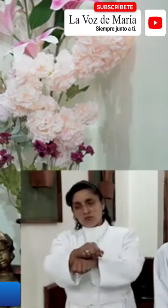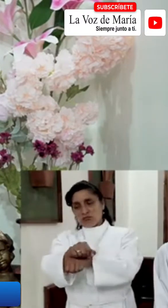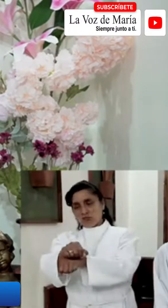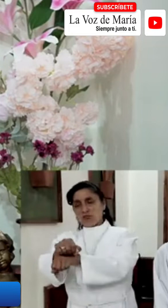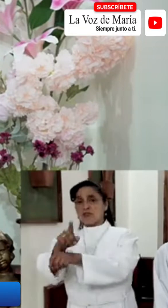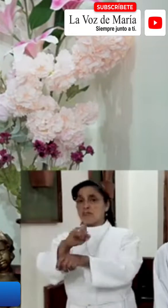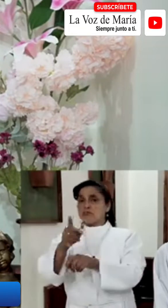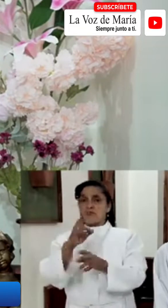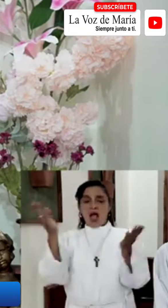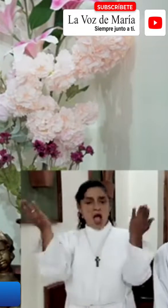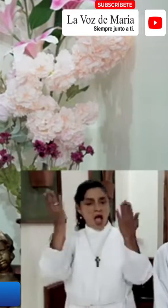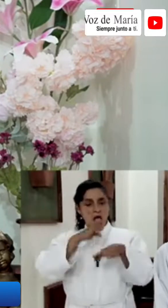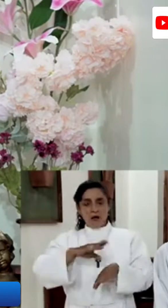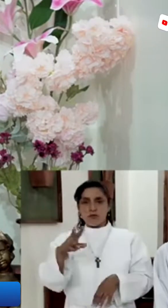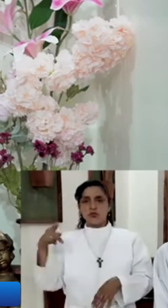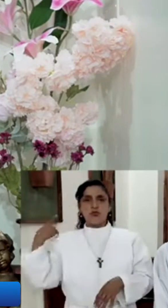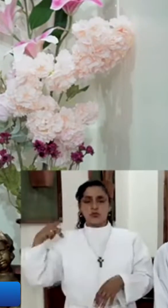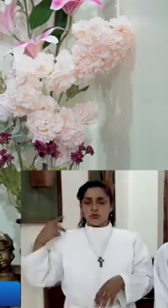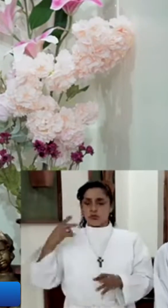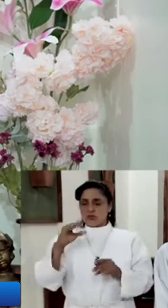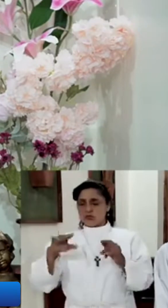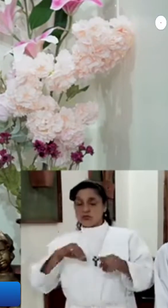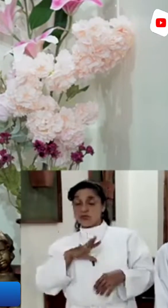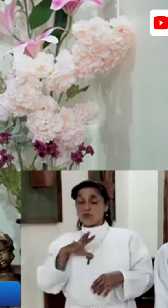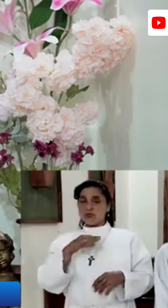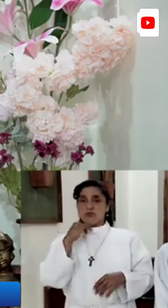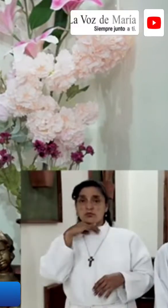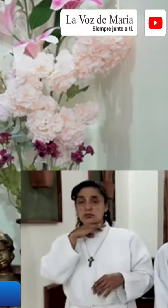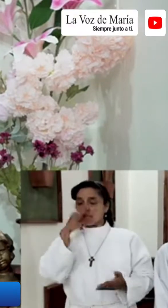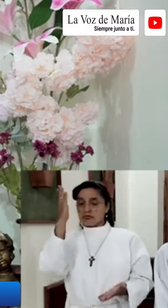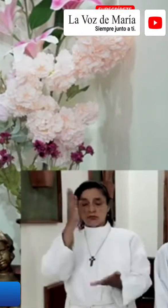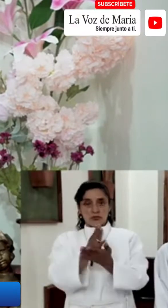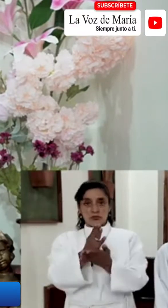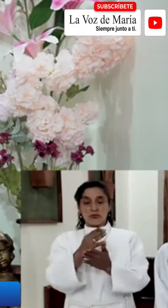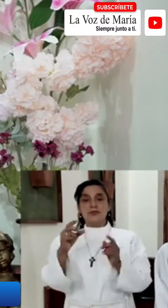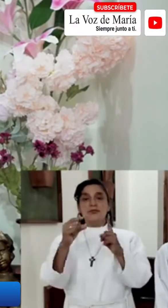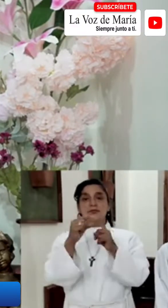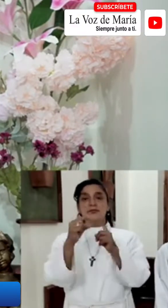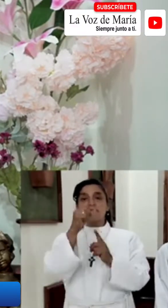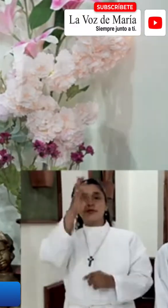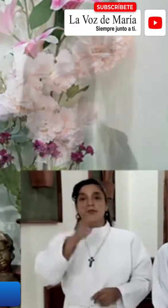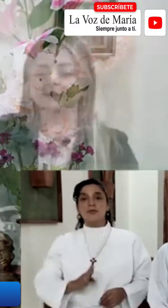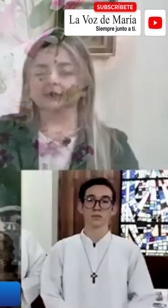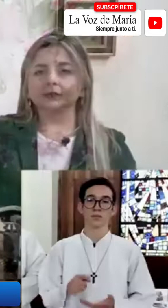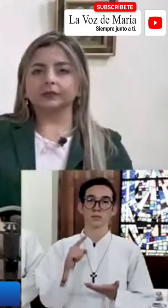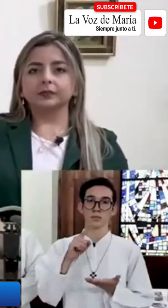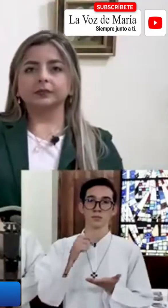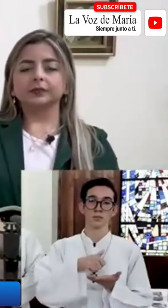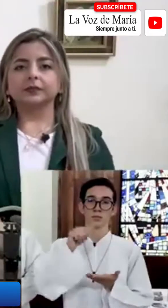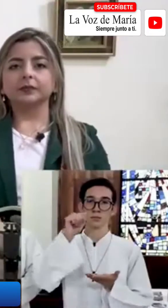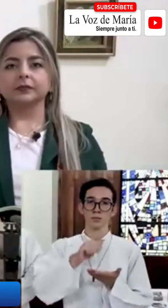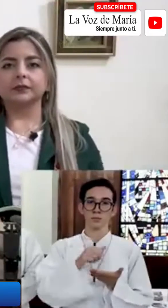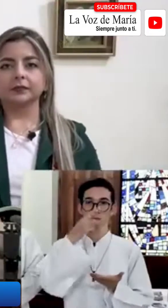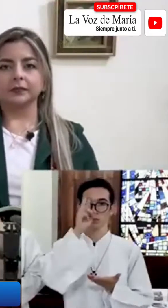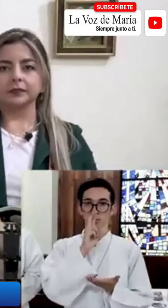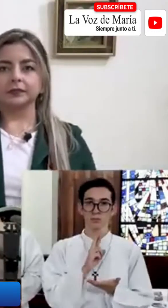la orgía de los disolutos. Palabra de Dios. Te alabamos, Señor.